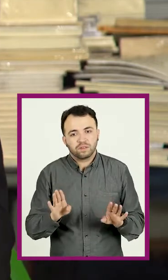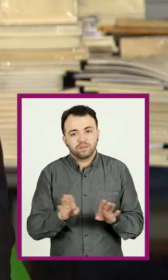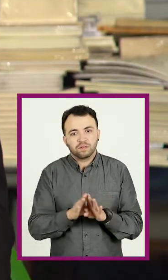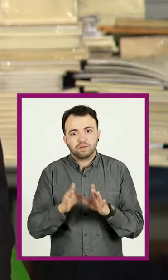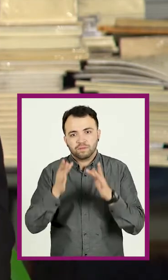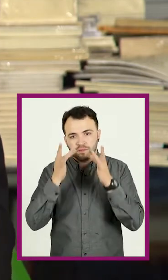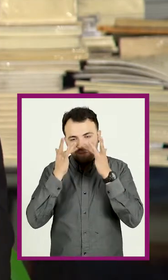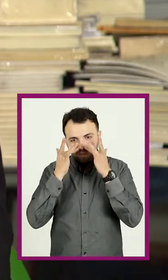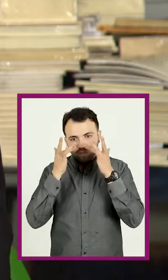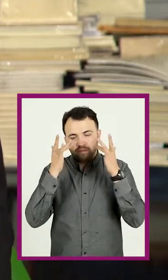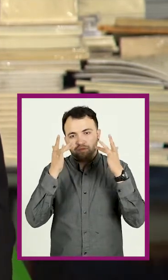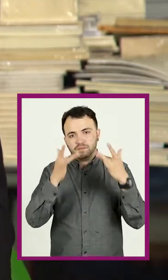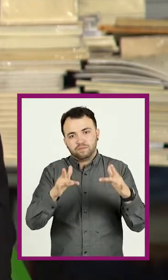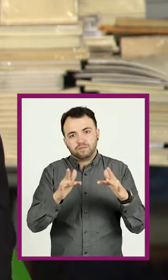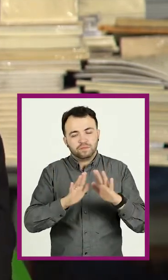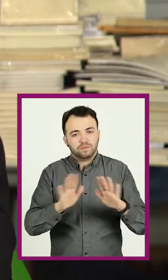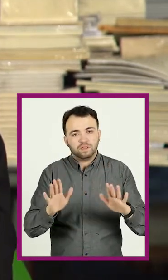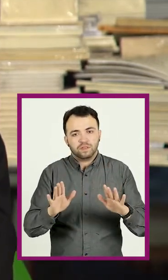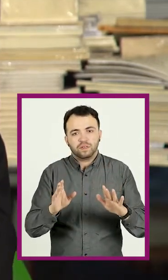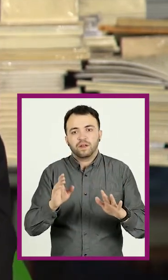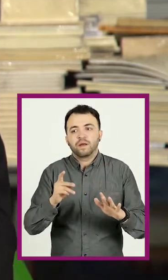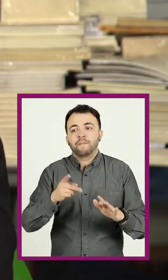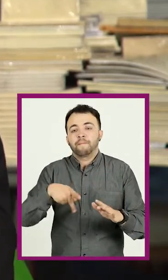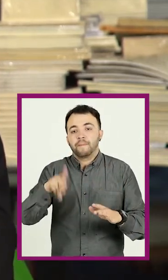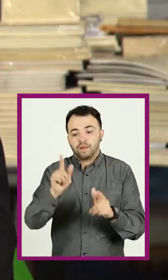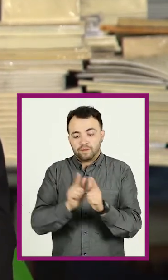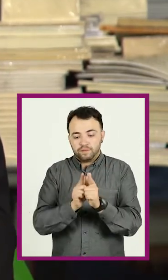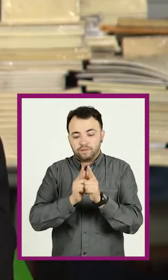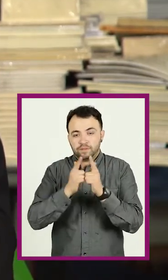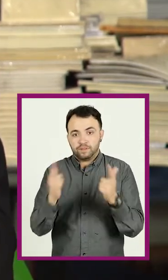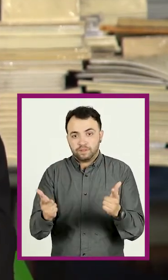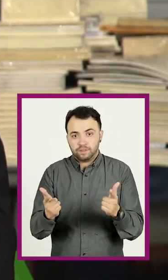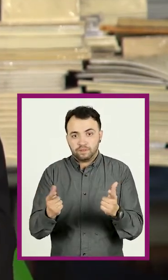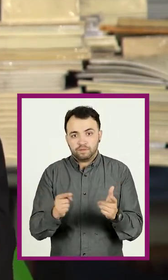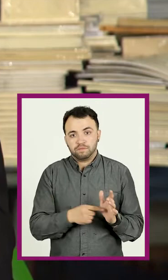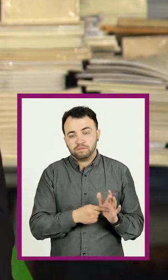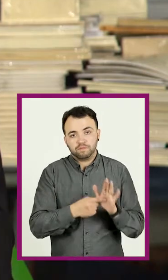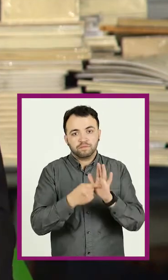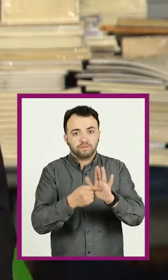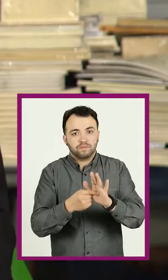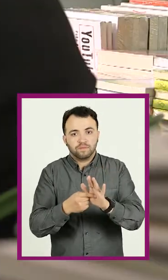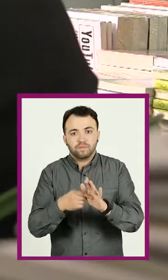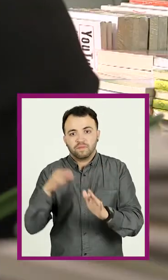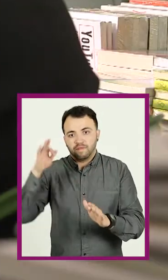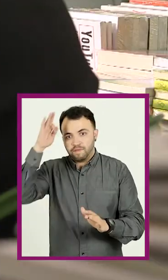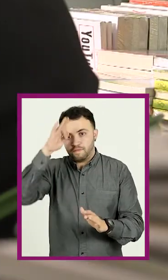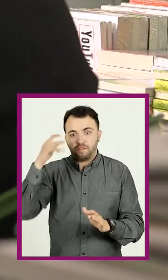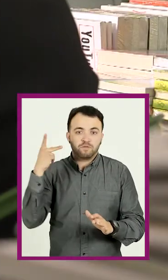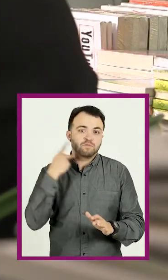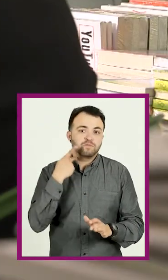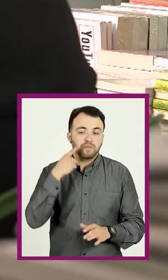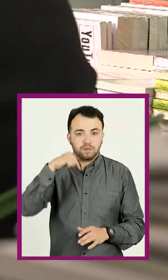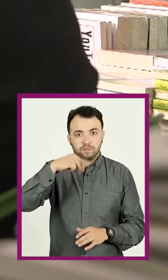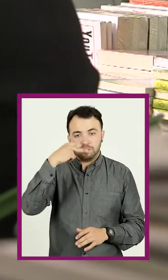salida de su libro, su último libro, El devenir de la filosofía política en México.